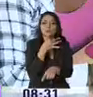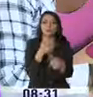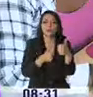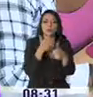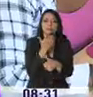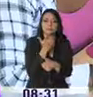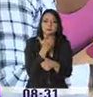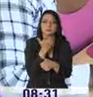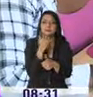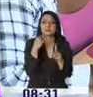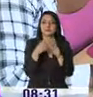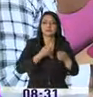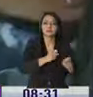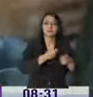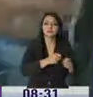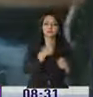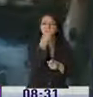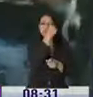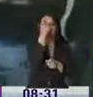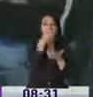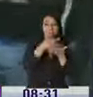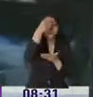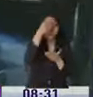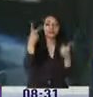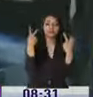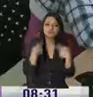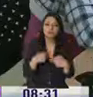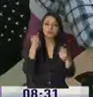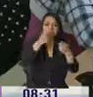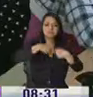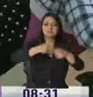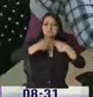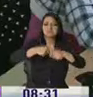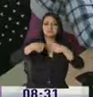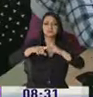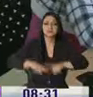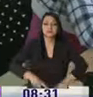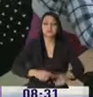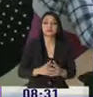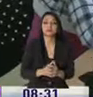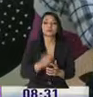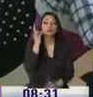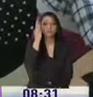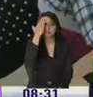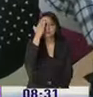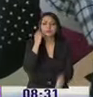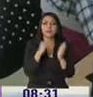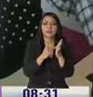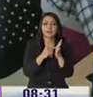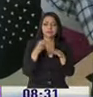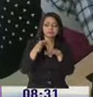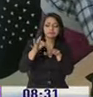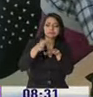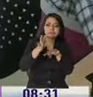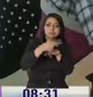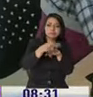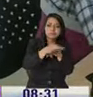ejemplo, en los talleres de belleza se puede aprender corte y peinado. Las chicas saben todo lo que es manicure,